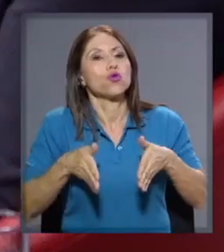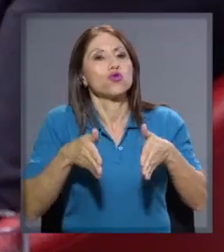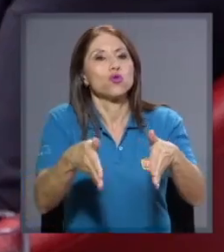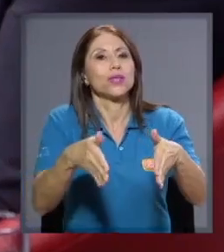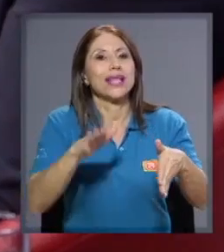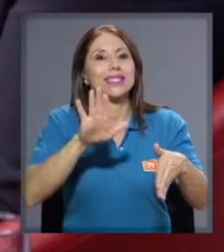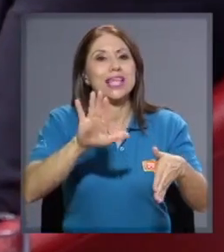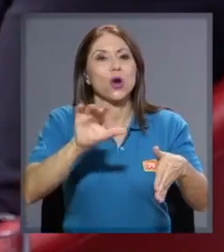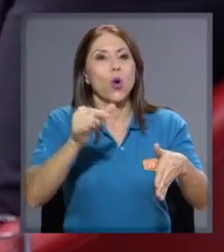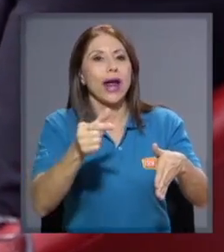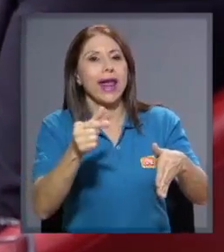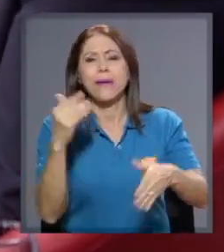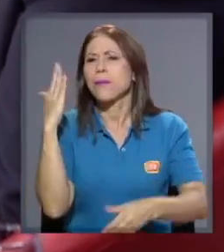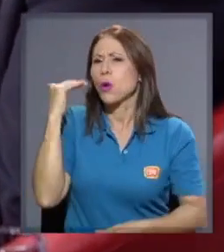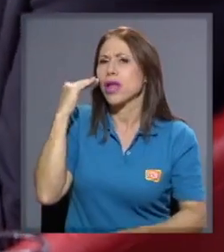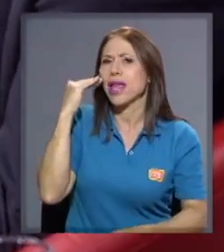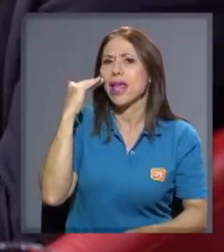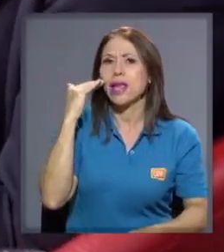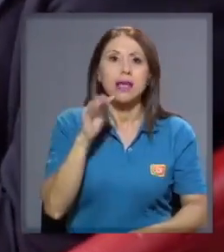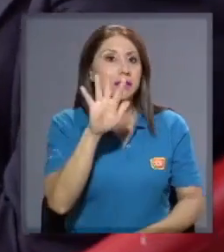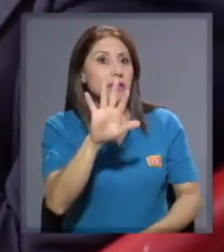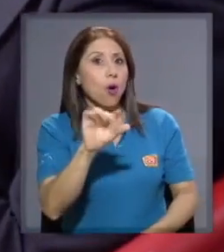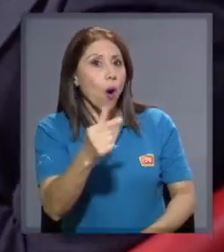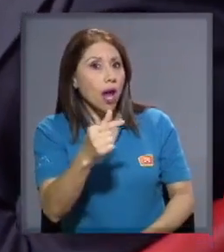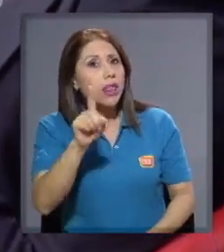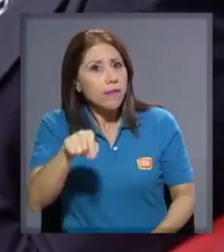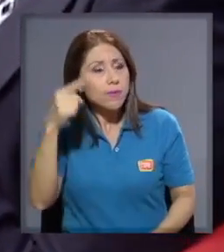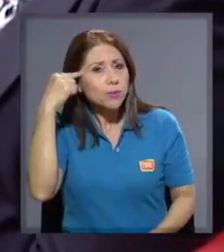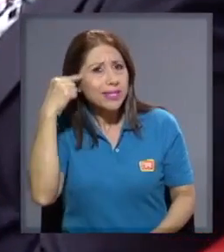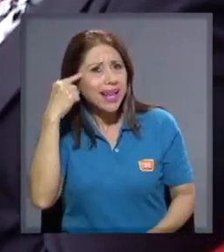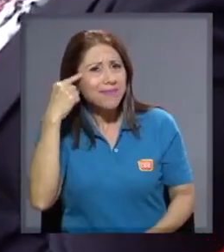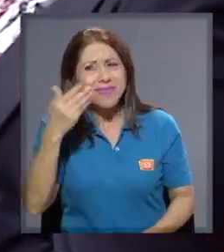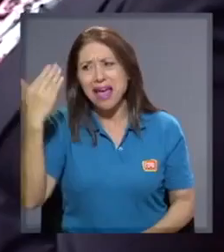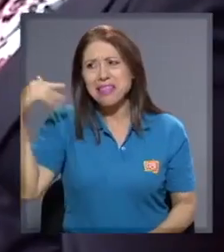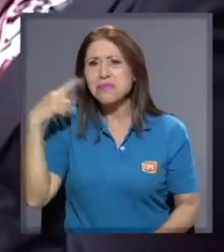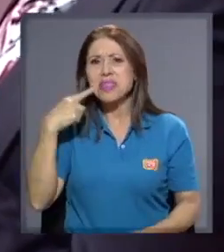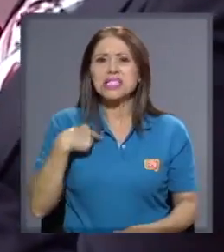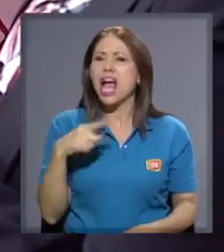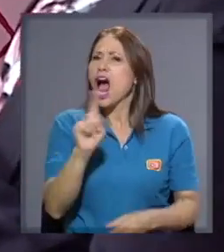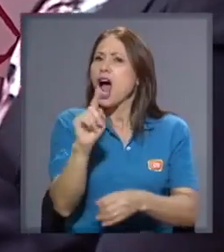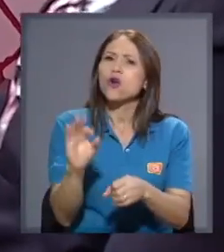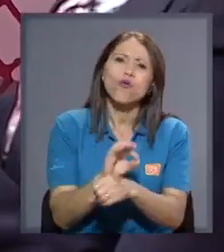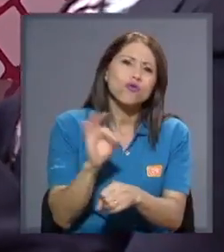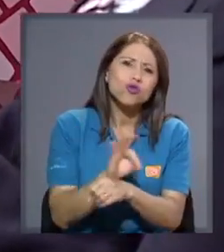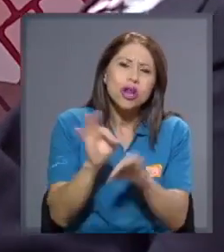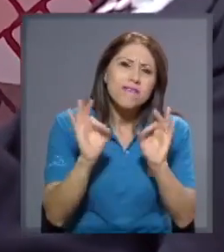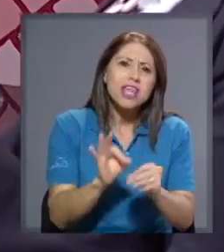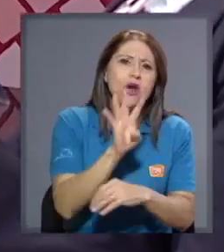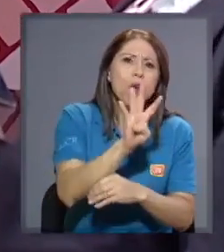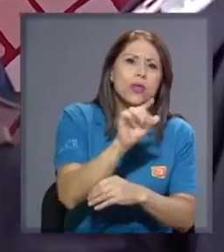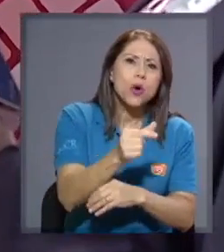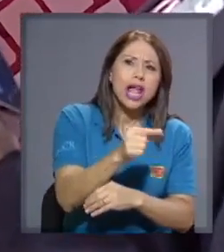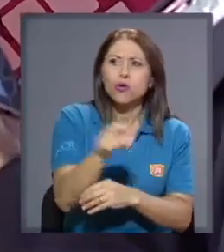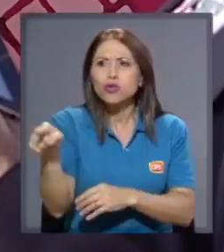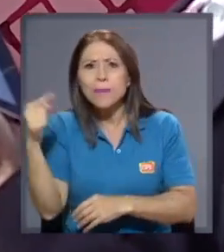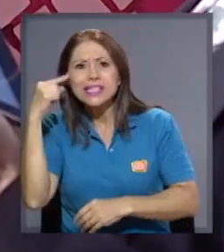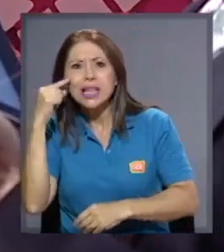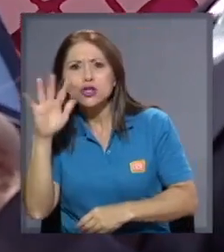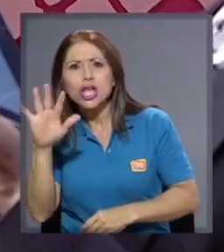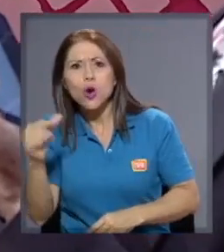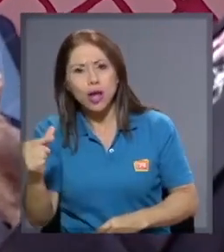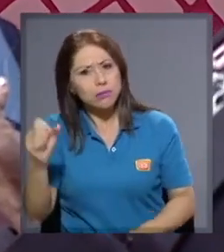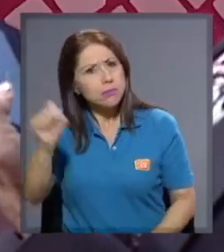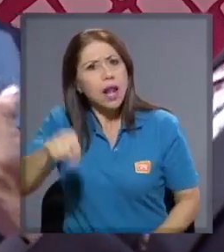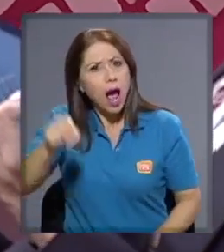porque no porque nosotros tenemos que pensar en 5g mucho en algún momento me decía mira es que no funciona bien 4g y usted está pensando en 5g pues claro